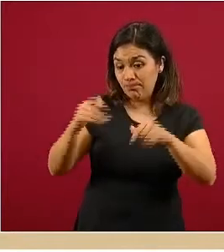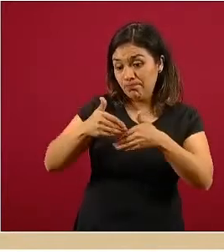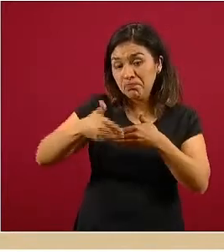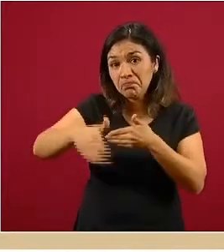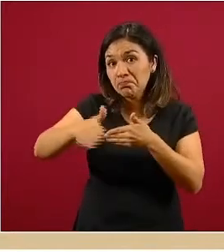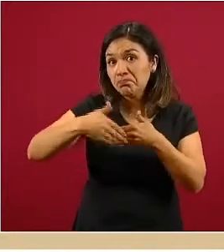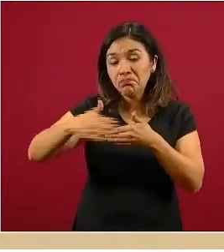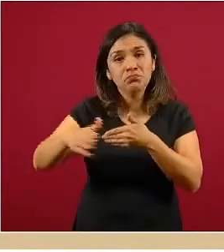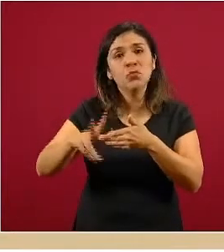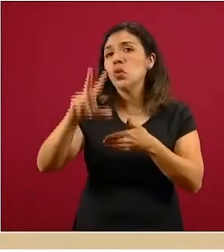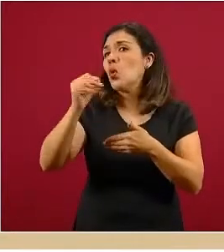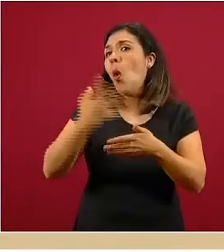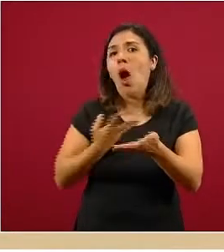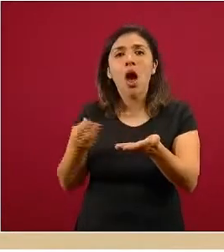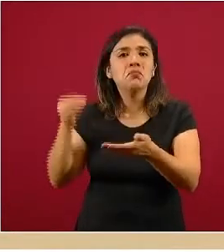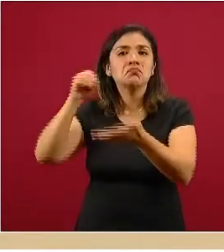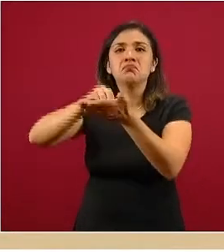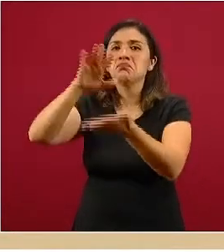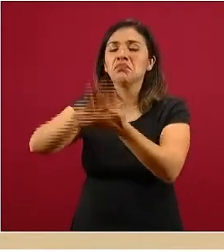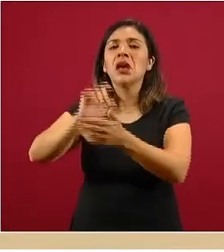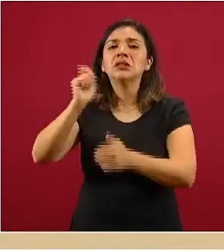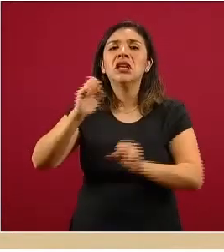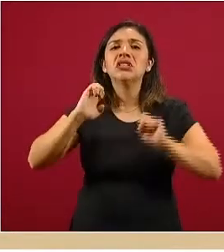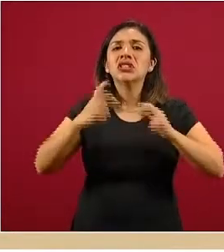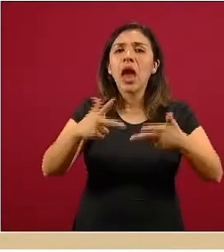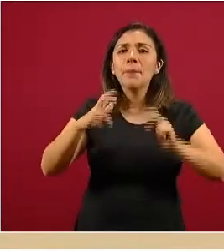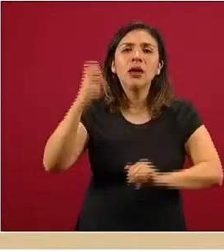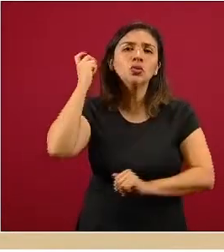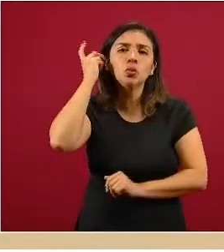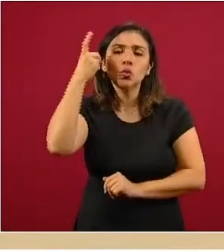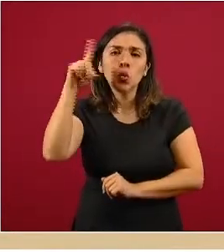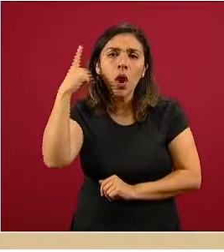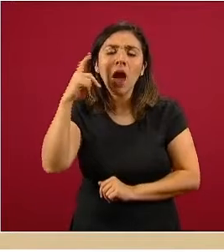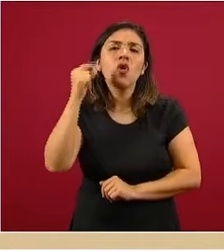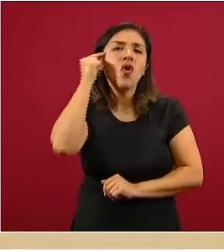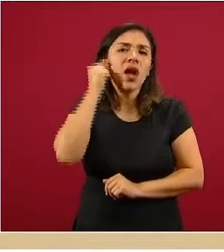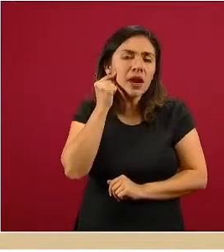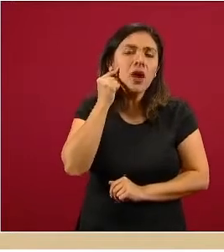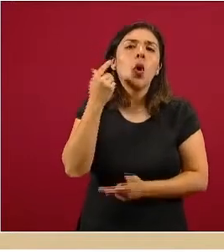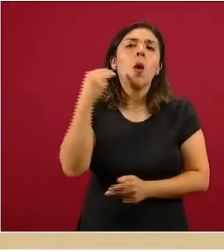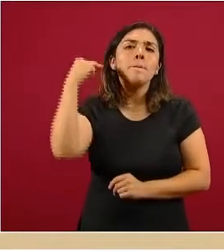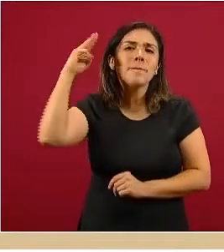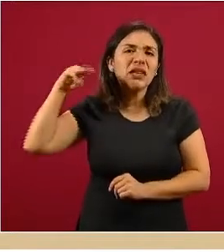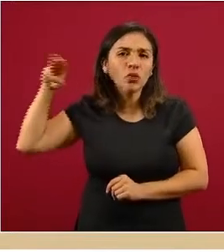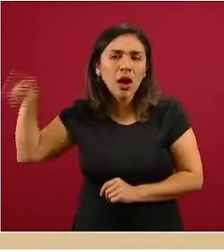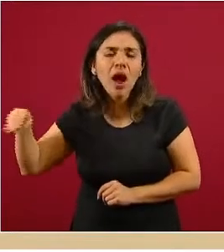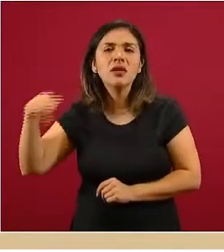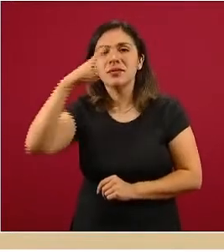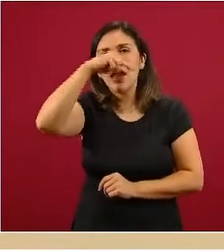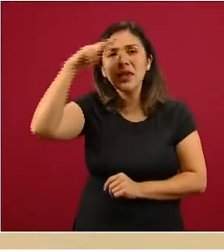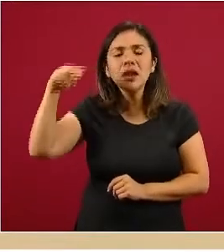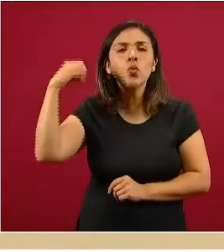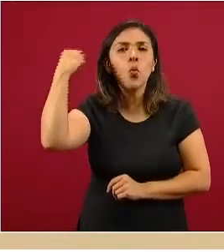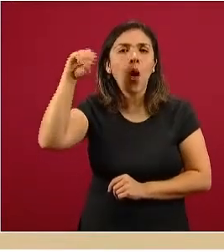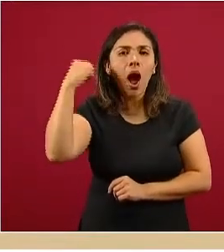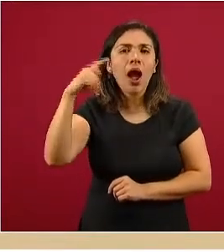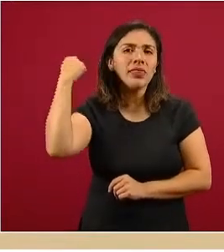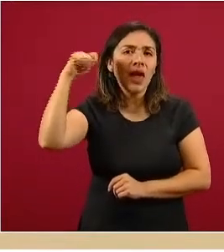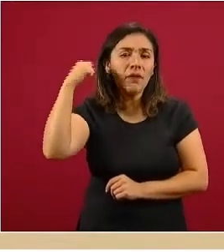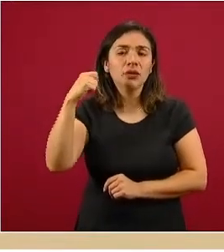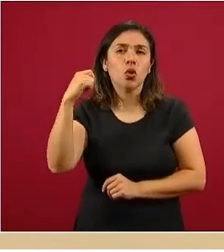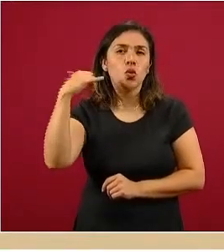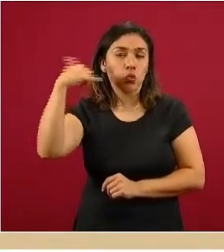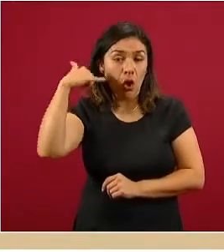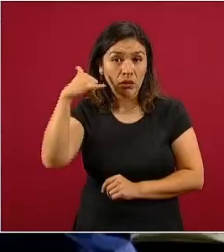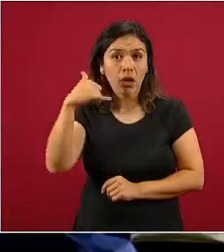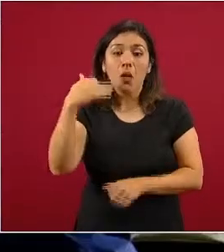son las bases de datos que estamos recibiendo. Si vemos que hay una entidad federativa que